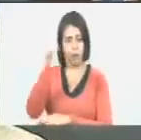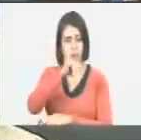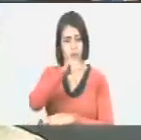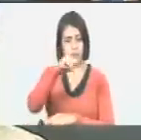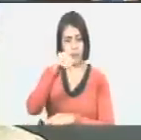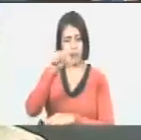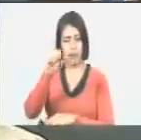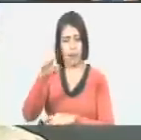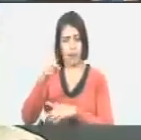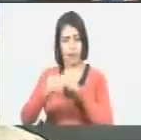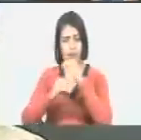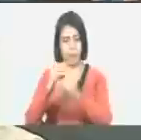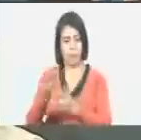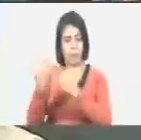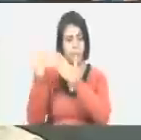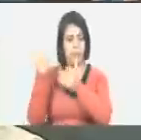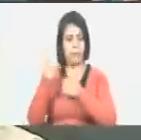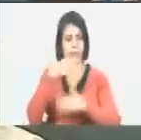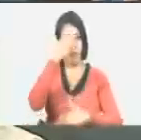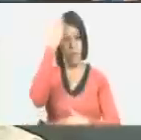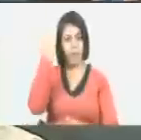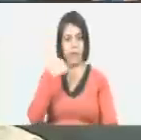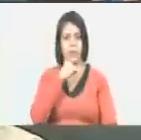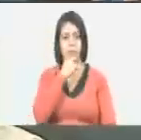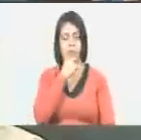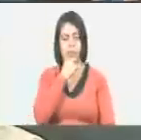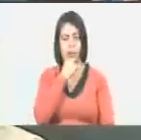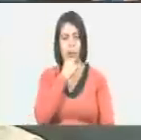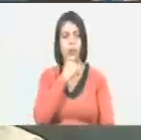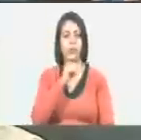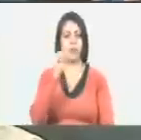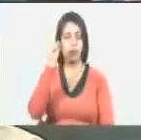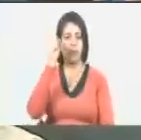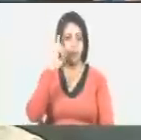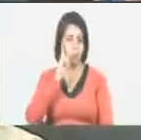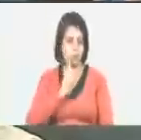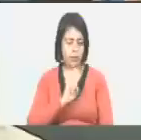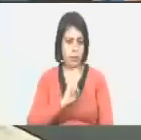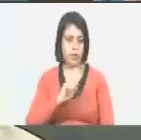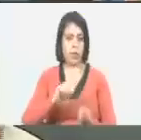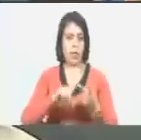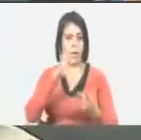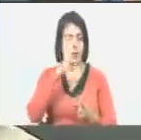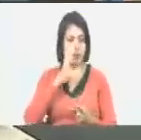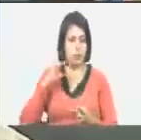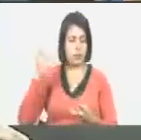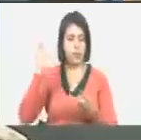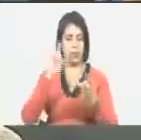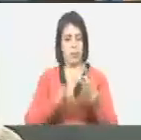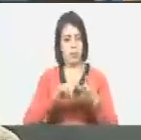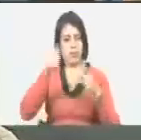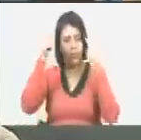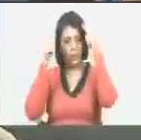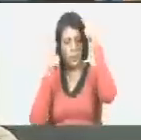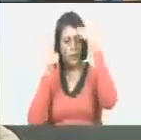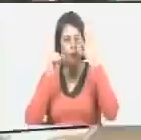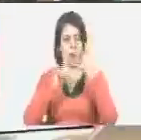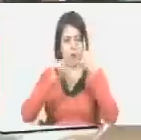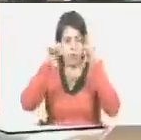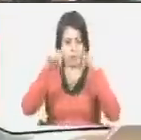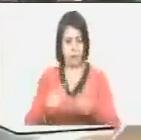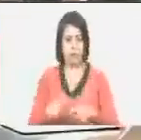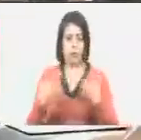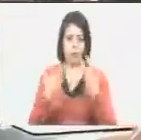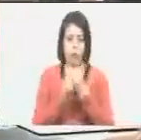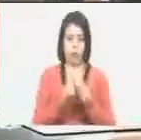Leonardo las asumió Francisco de Miranda, Simón Bolívar, Ezequiel Zamora, Hugo Chávez, y aquí